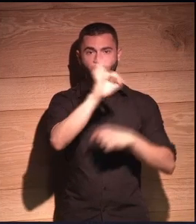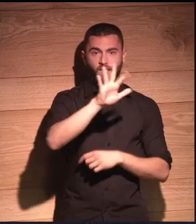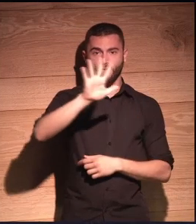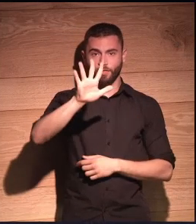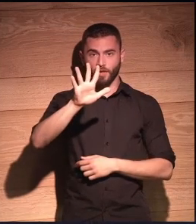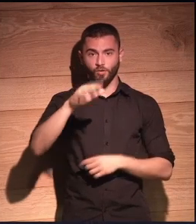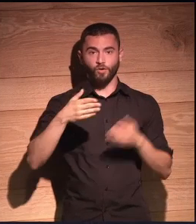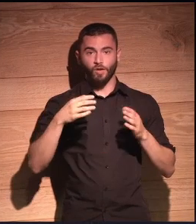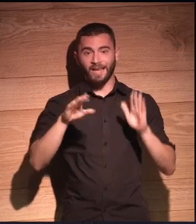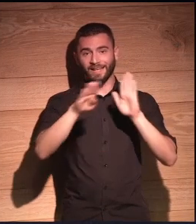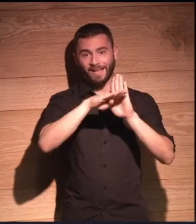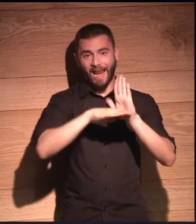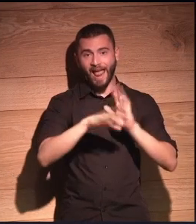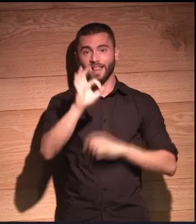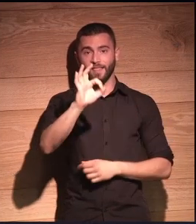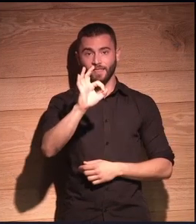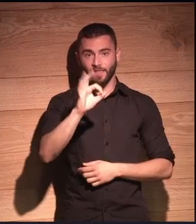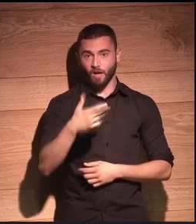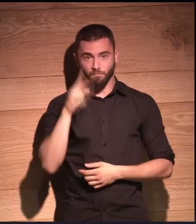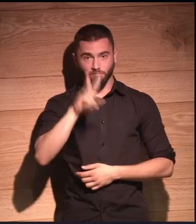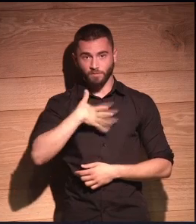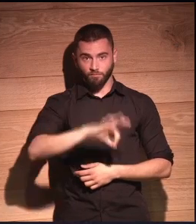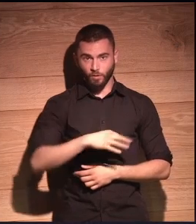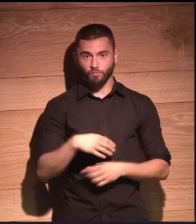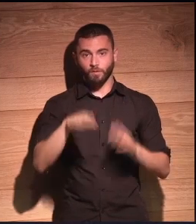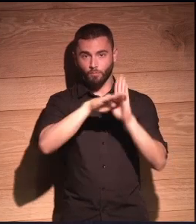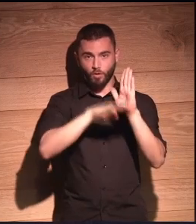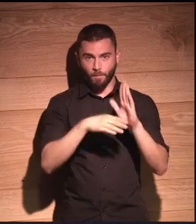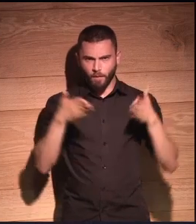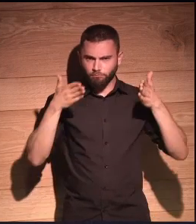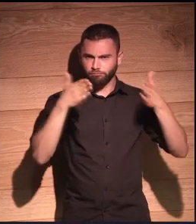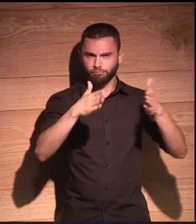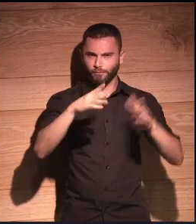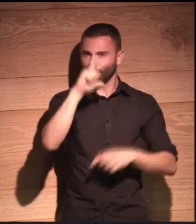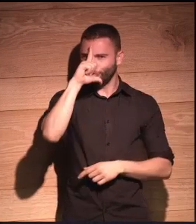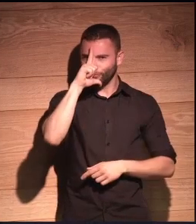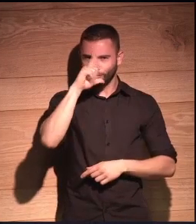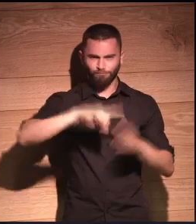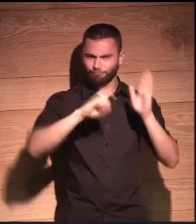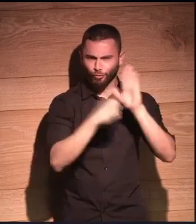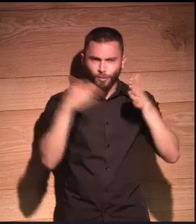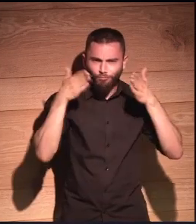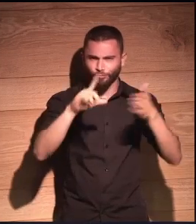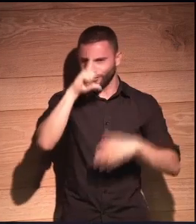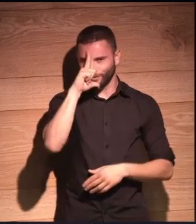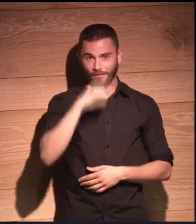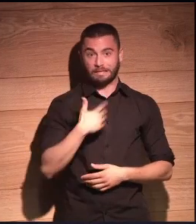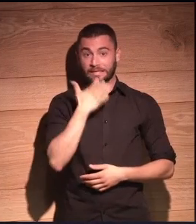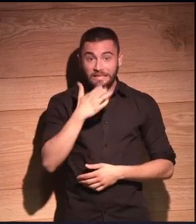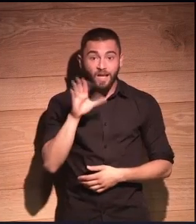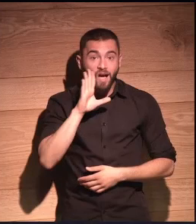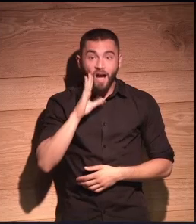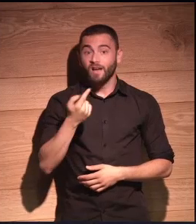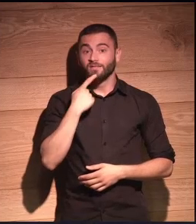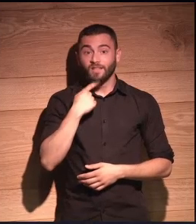del Canal 0 y dentro de una programación dedicada por completo a la Luna. Así que dicho esto, si alguien nos dice ¡qué pena! ¡Me lo perdí! Pues